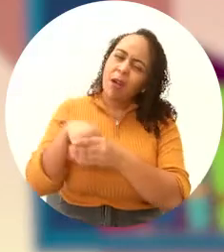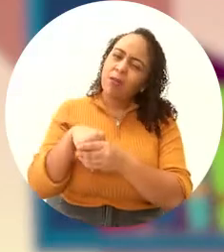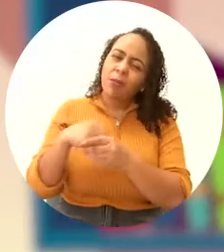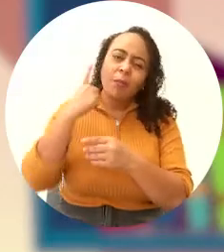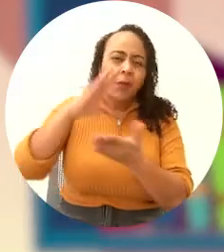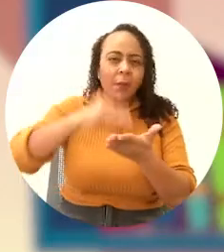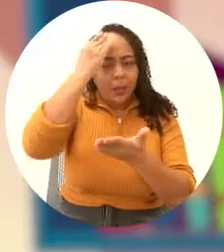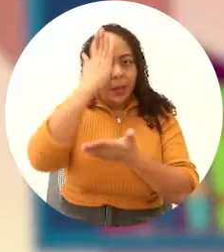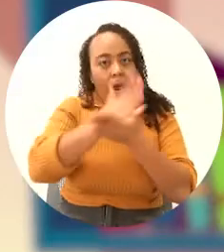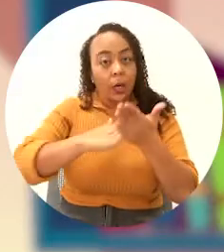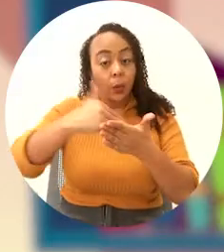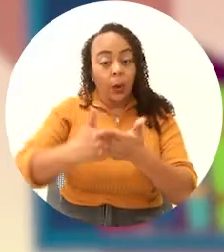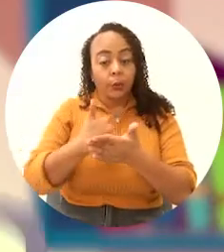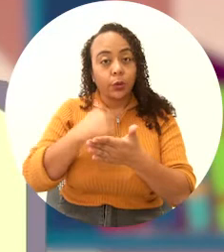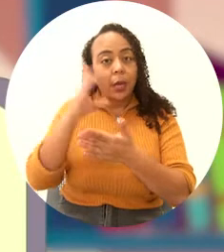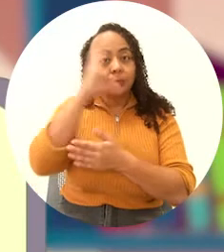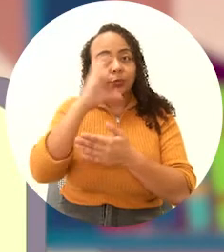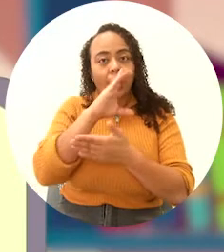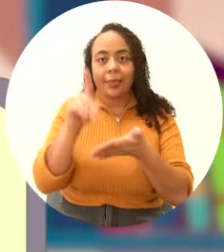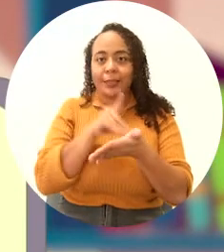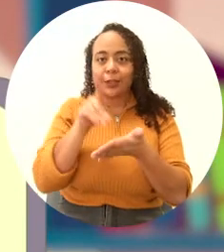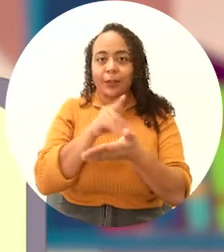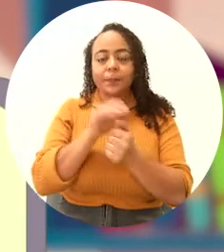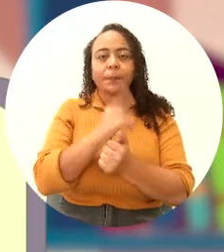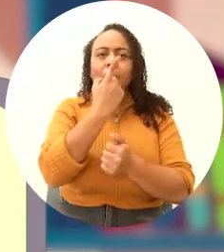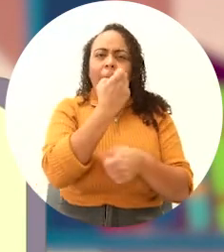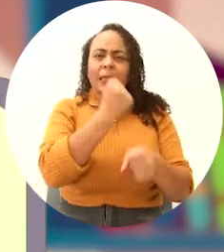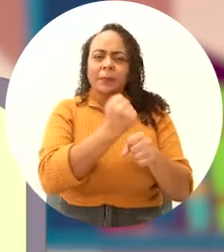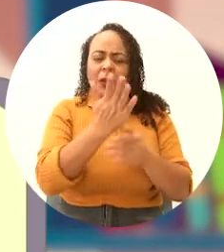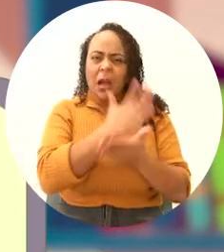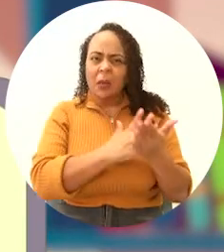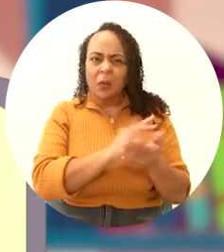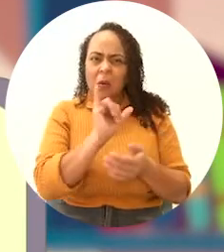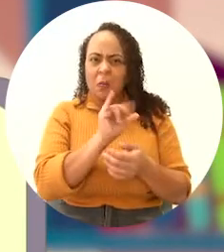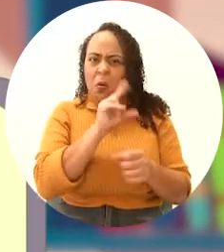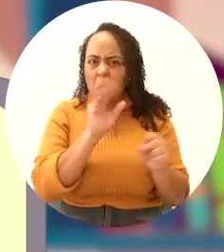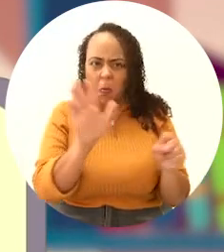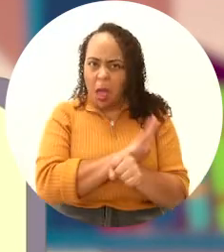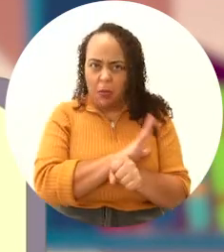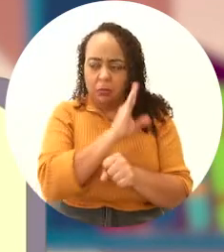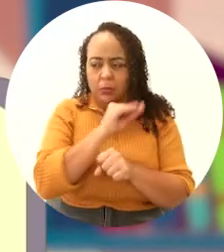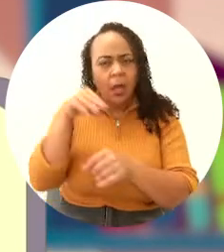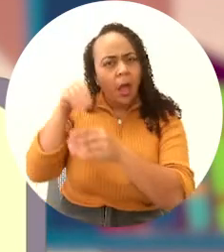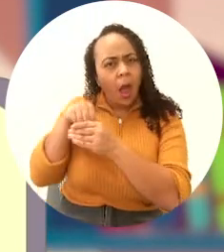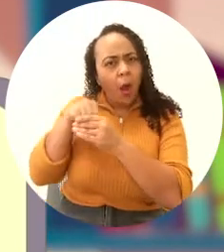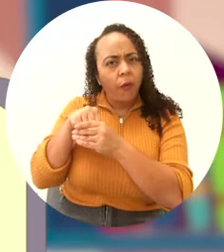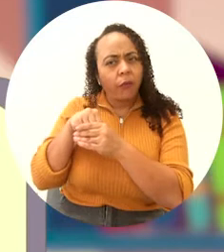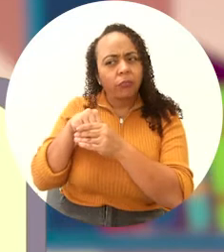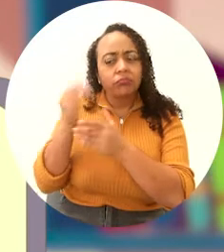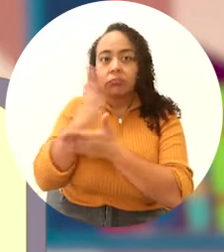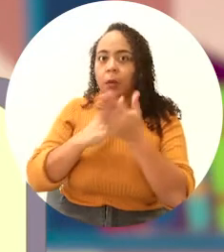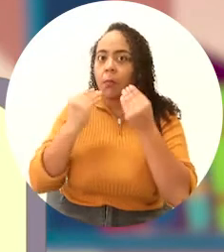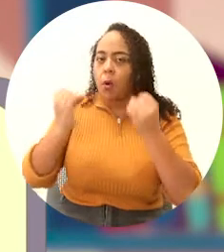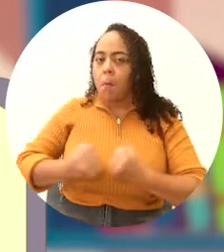aprender algo nuevo, las busqué en el diccionario. Desempleo era algo así como estar desocupado, y el ahorro era una cosa muy